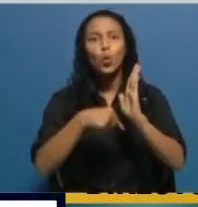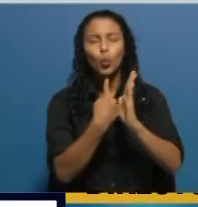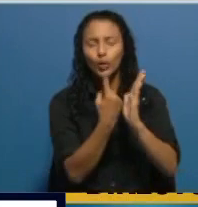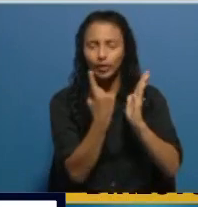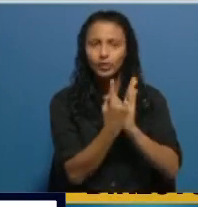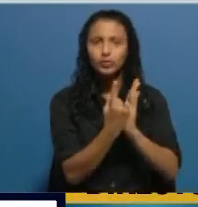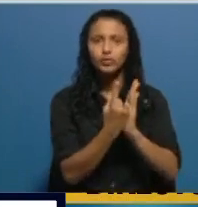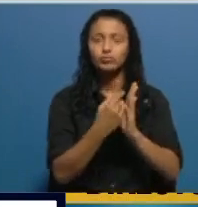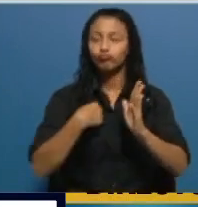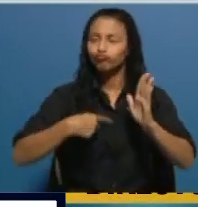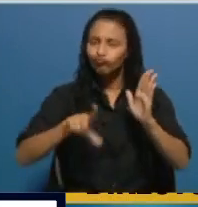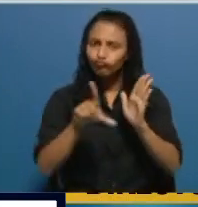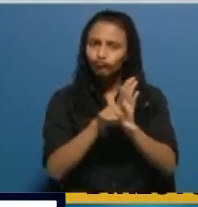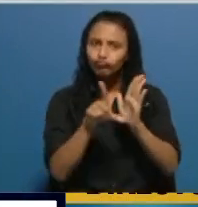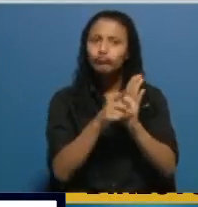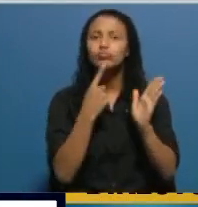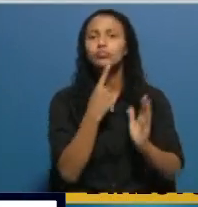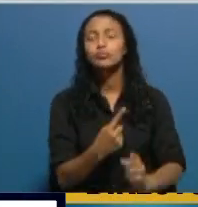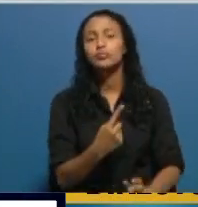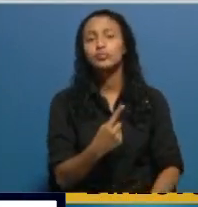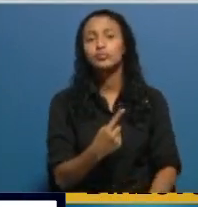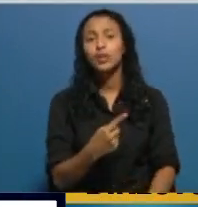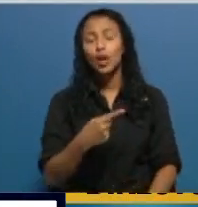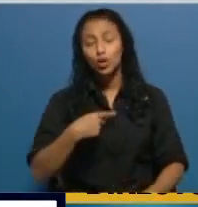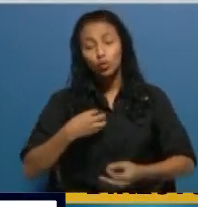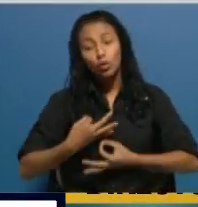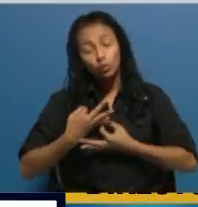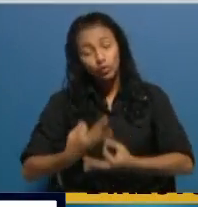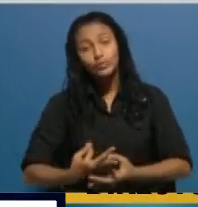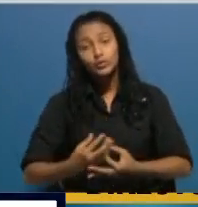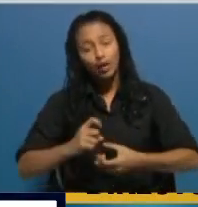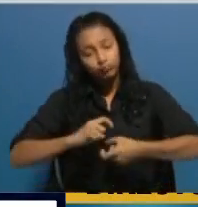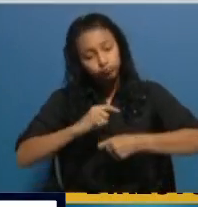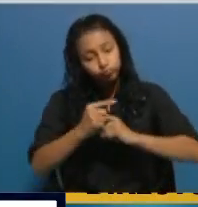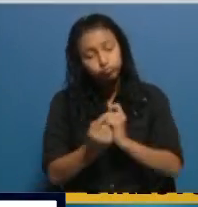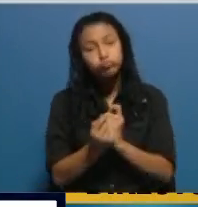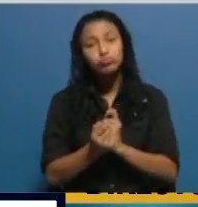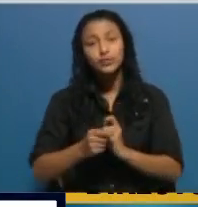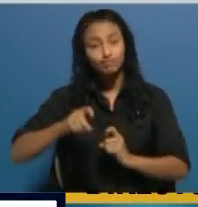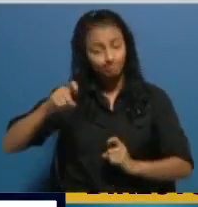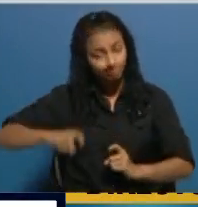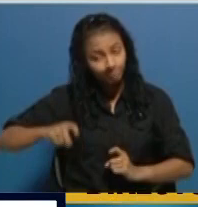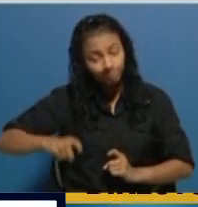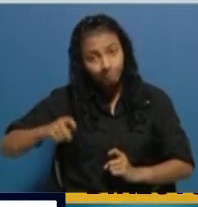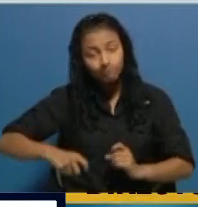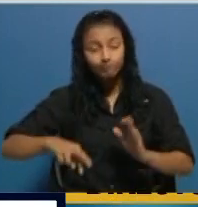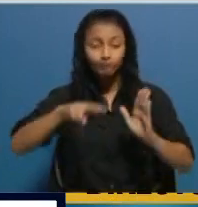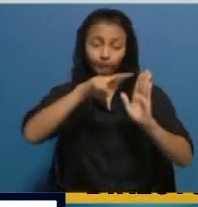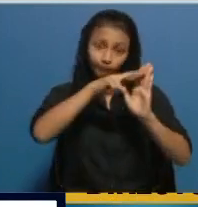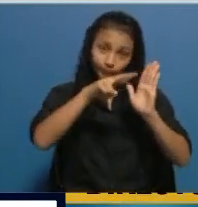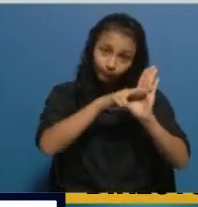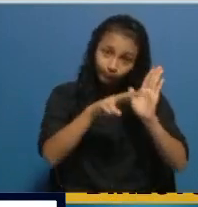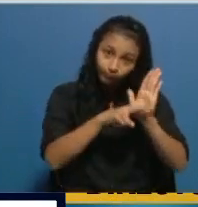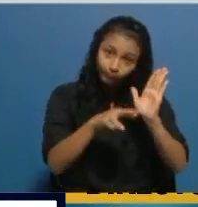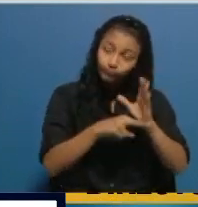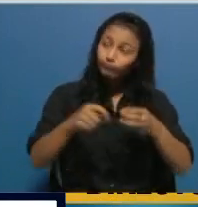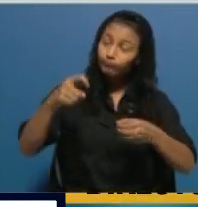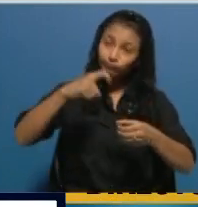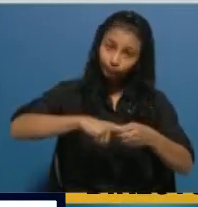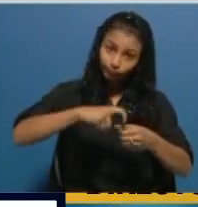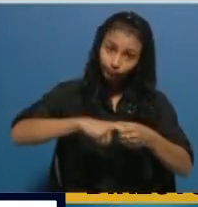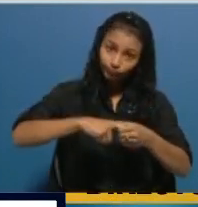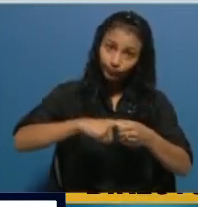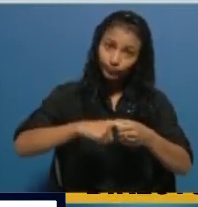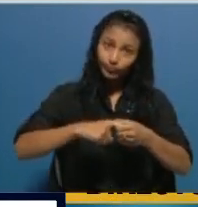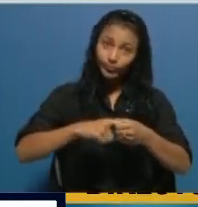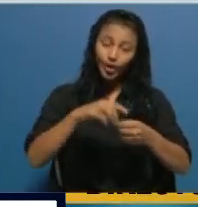ley mandata los invito a que hagamos los cambios necesarios al reglamento interno para ser transparentes de las votaciones en